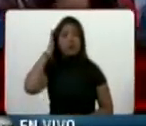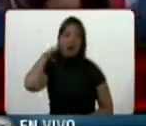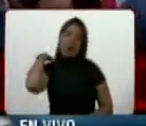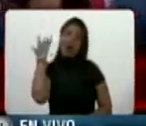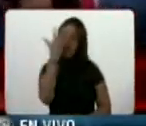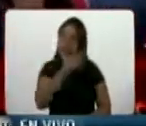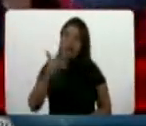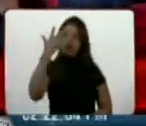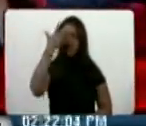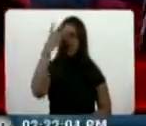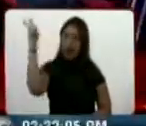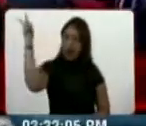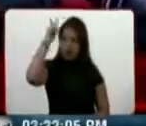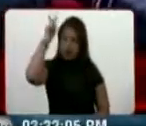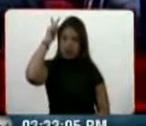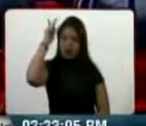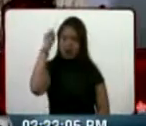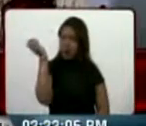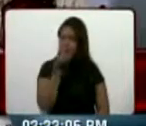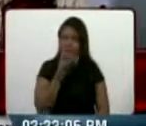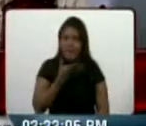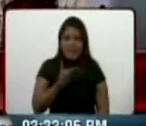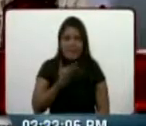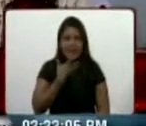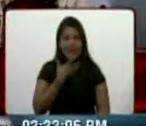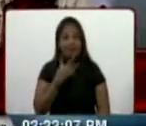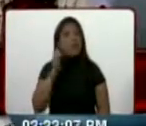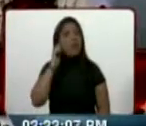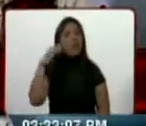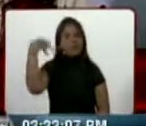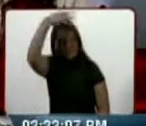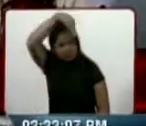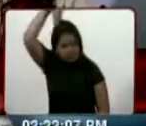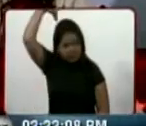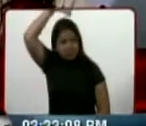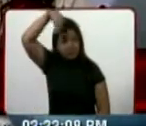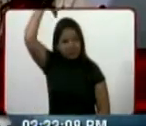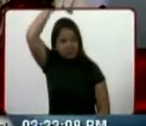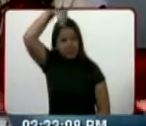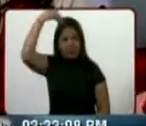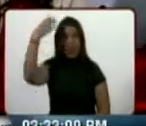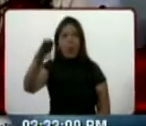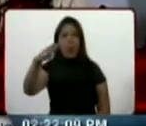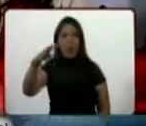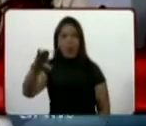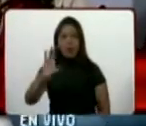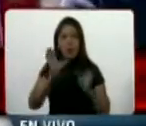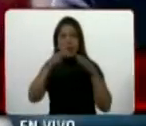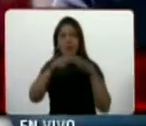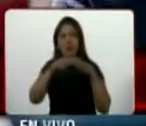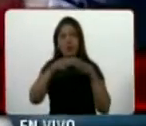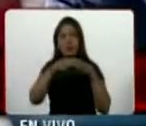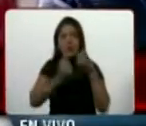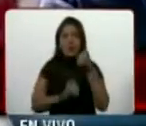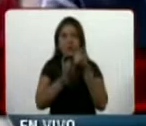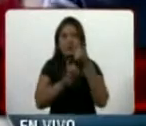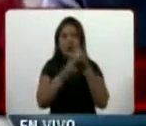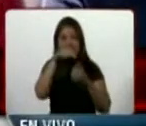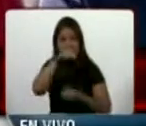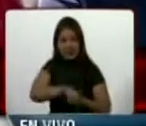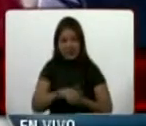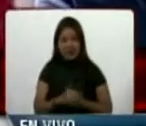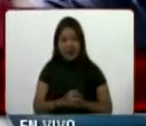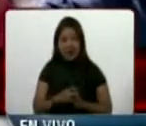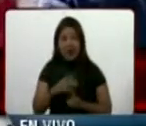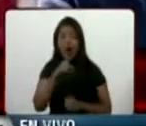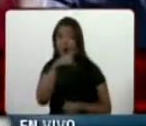mujer india. Mira qué belleza, Piedad Córdoba, la compañera del movimiento Bartolina Sisa, de